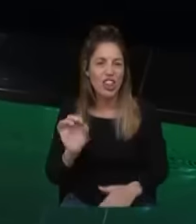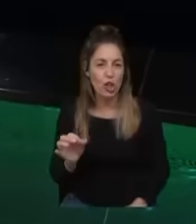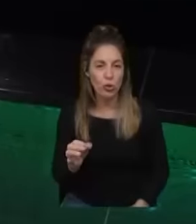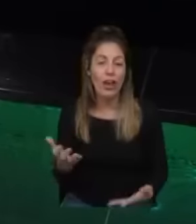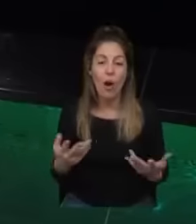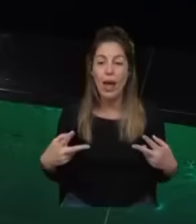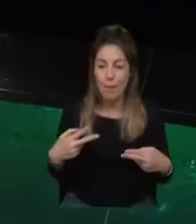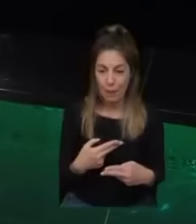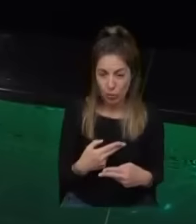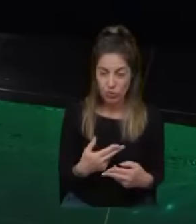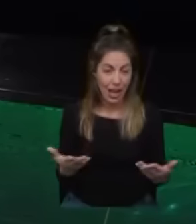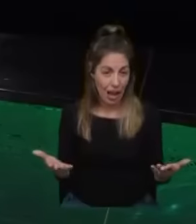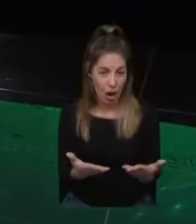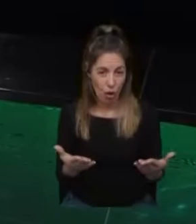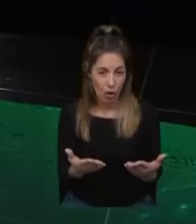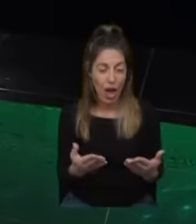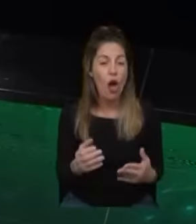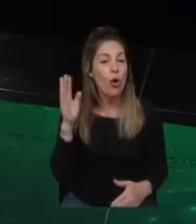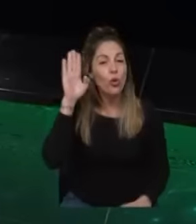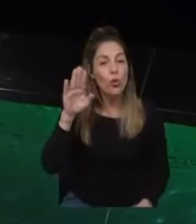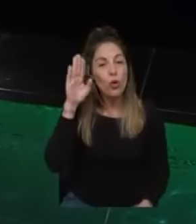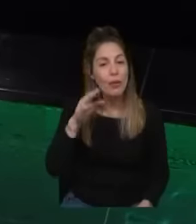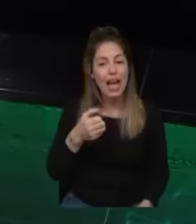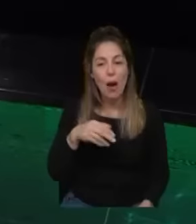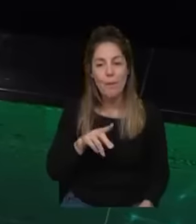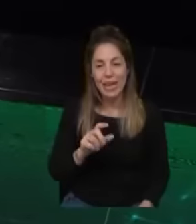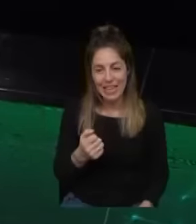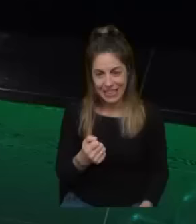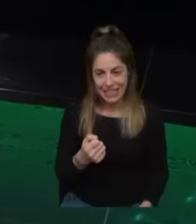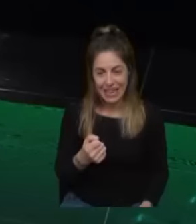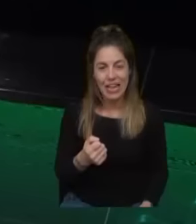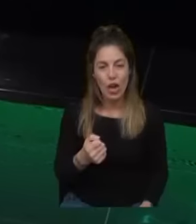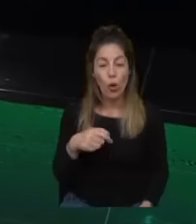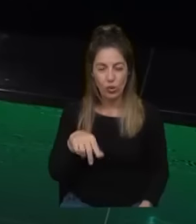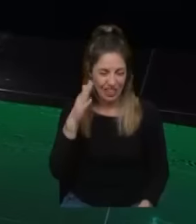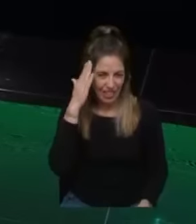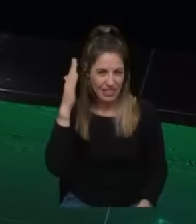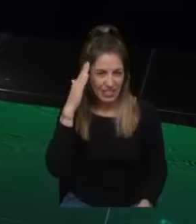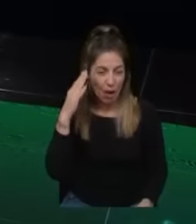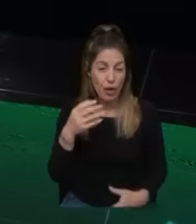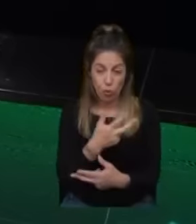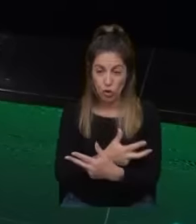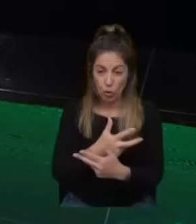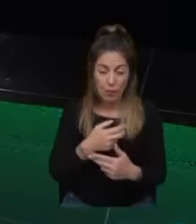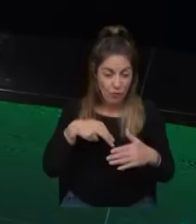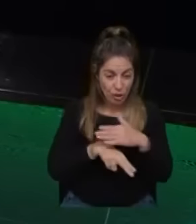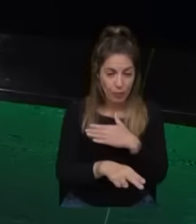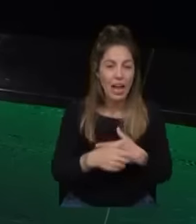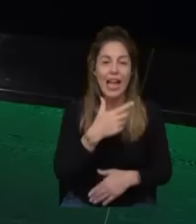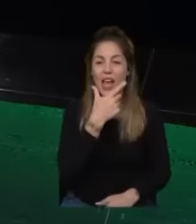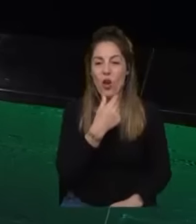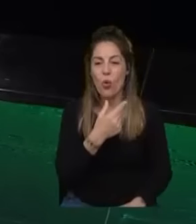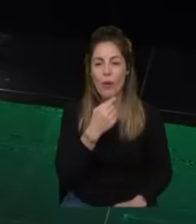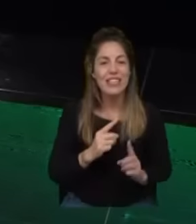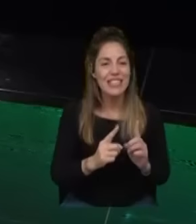una pausa ahora con un homenaje a Amelia Sanjurjo Casal. Ustedes saben, cuyos restos fueron sepultados este jueves en